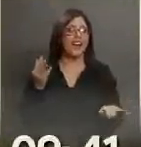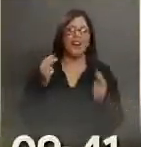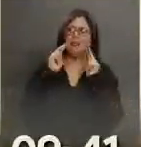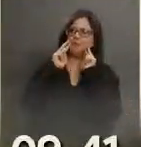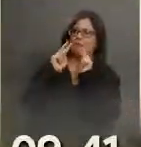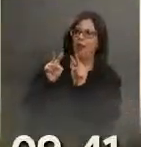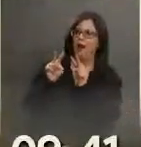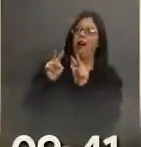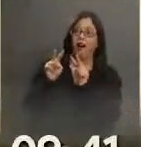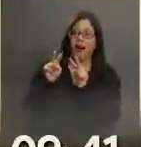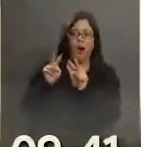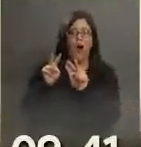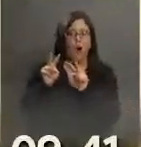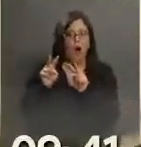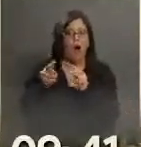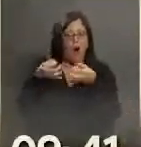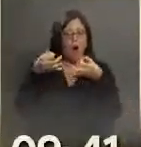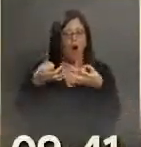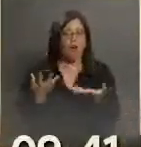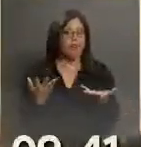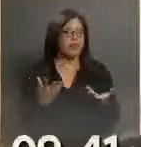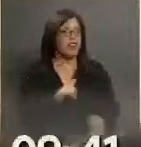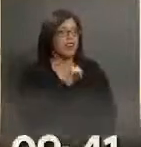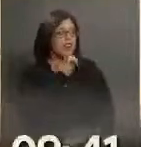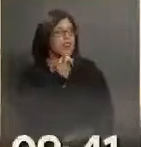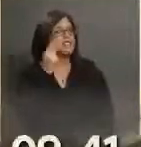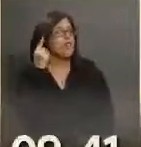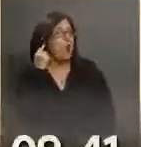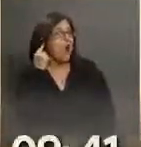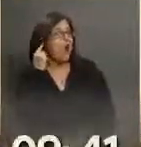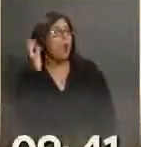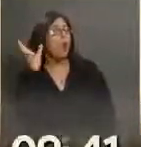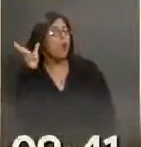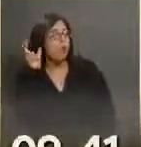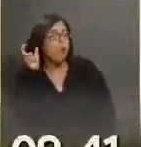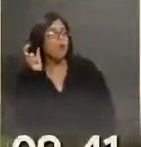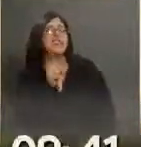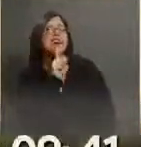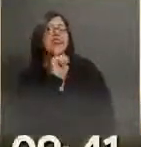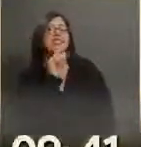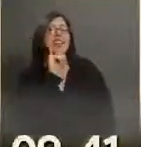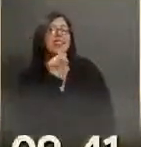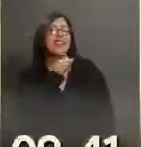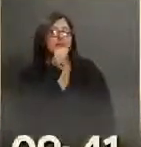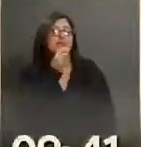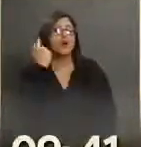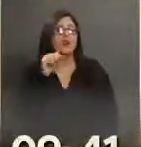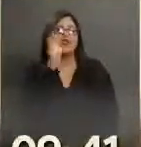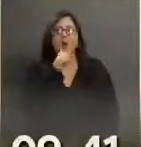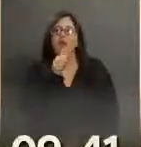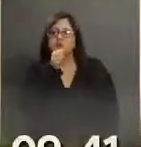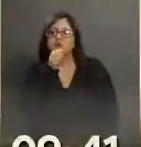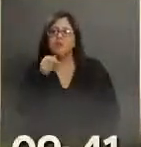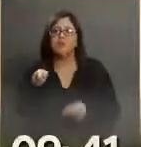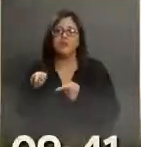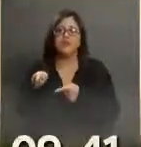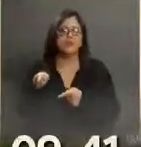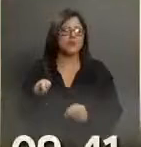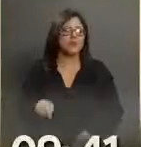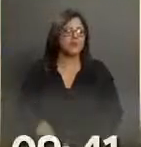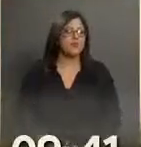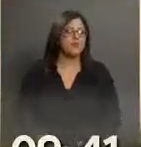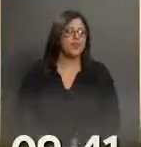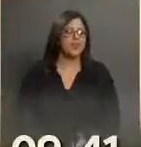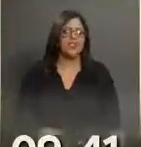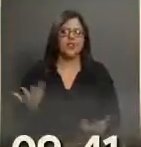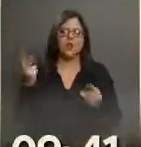Absolutamente, se pasó. Que no sé si nos sigue oyendo la Titi en este momento, no sé si sigue con retorno, pero te está sin micrófono, su micrófono lo tiene el camarógrafo. ¿Cómo lo